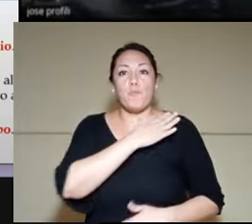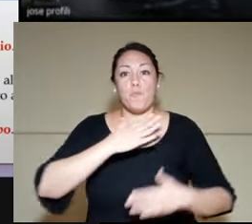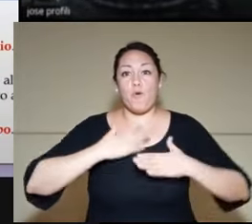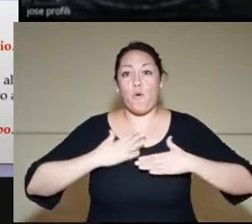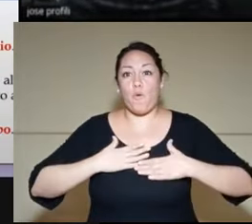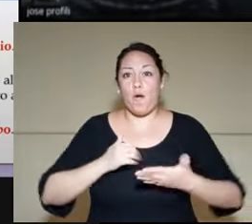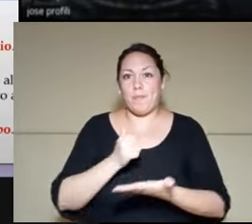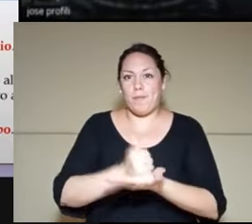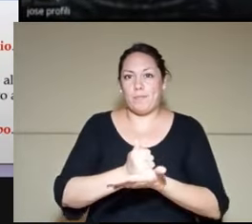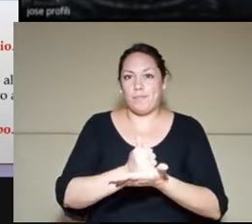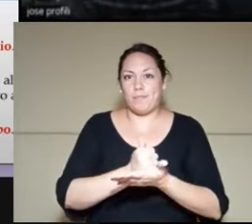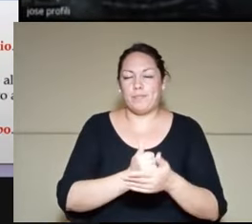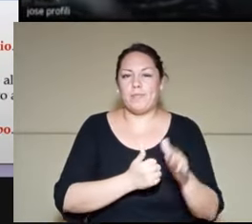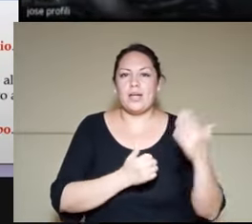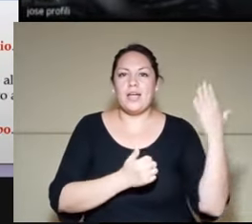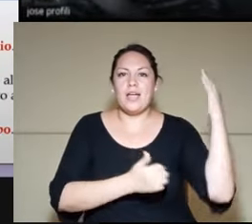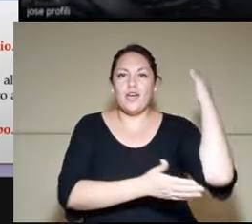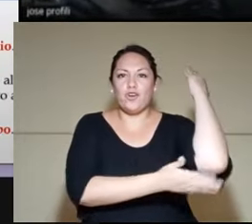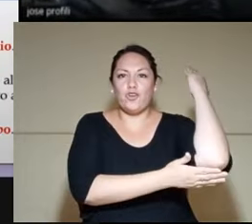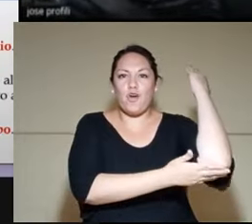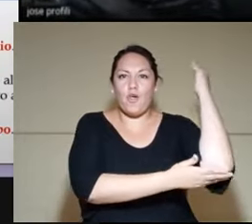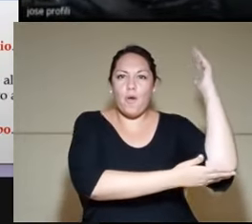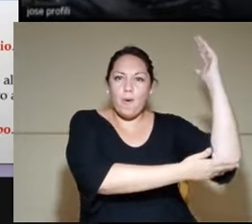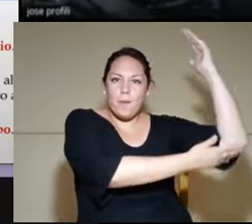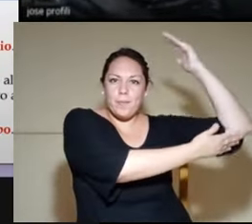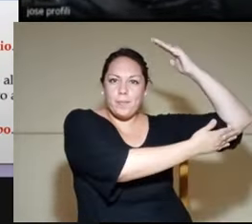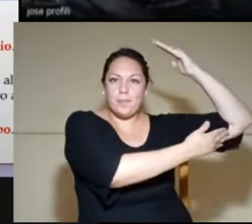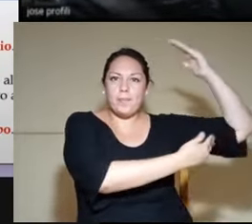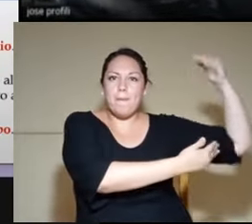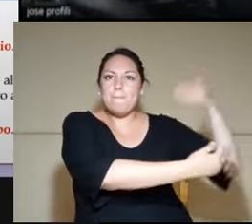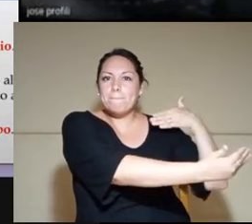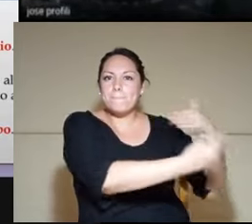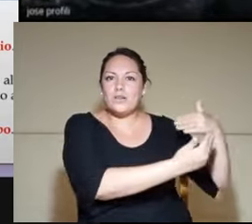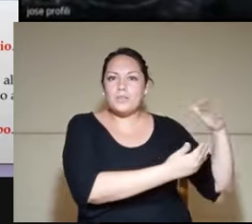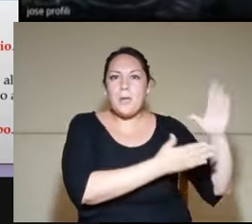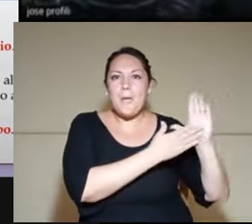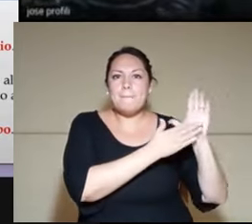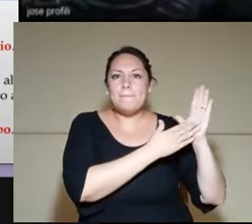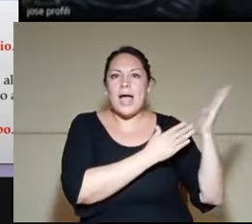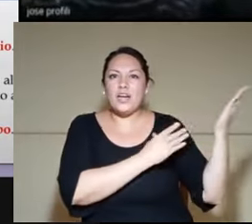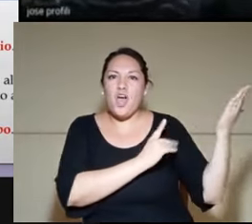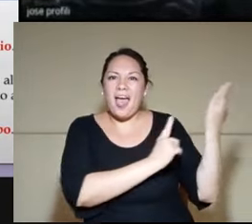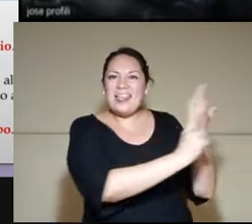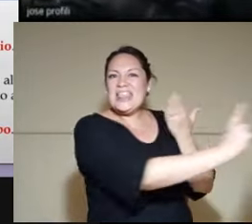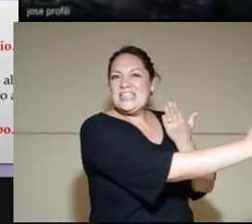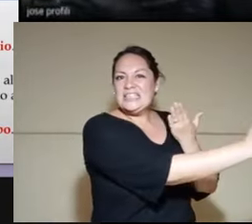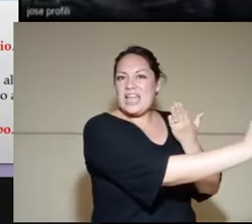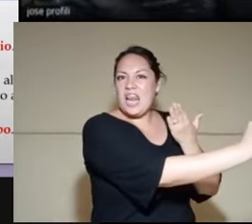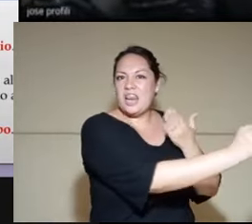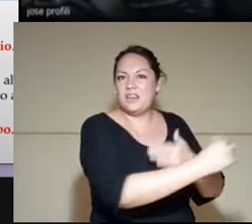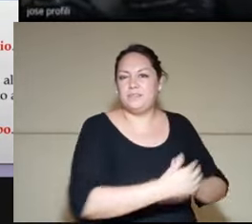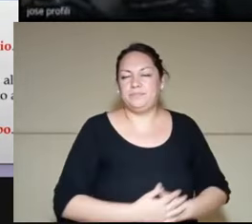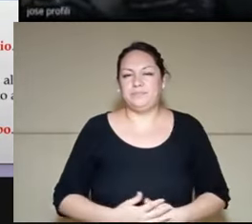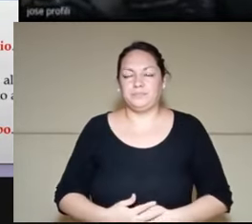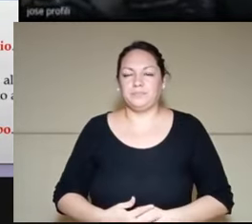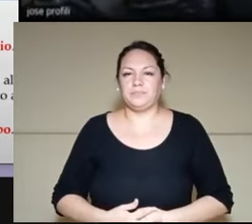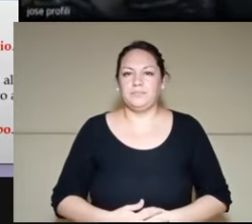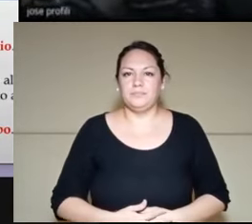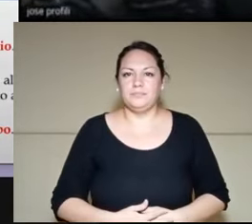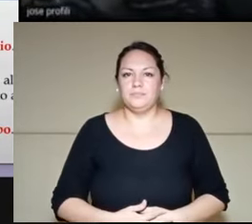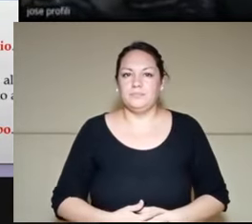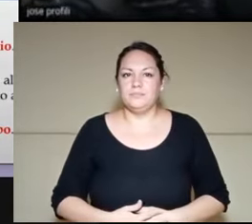el hombro, el codo es proximal al hombro y la mano es distal al